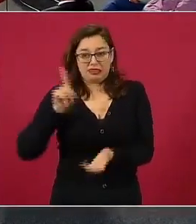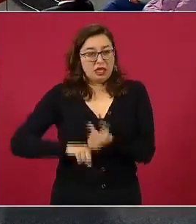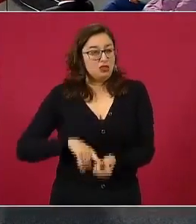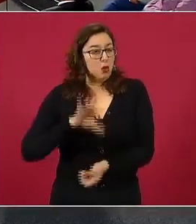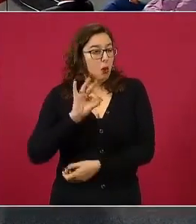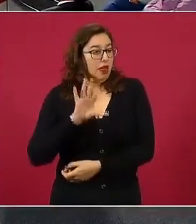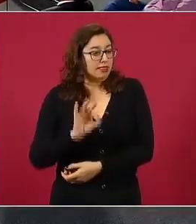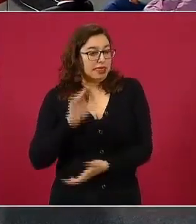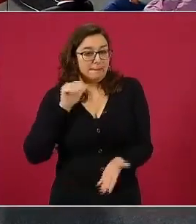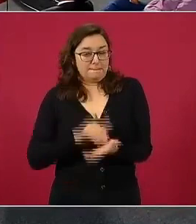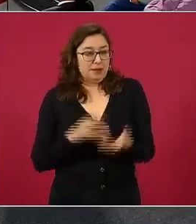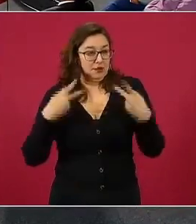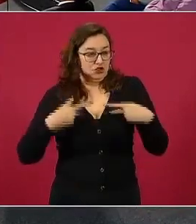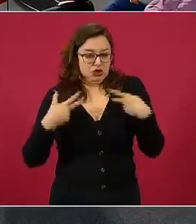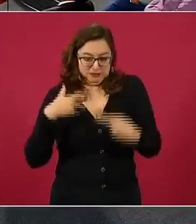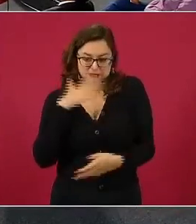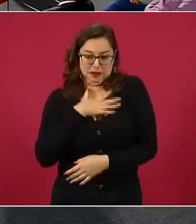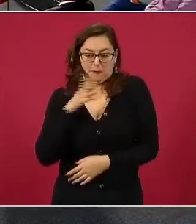el que